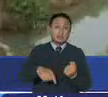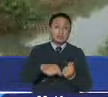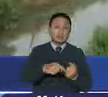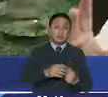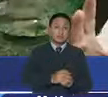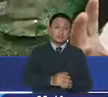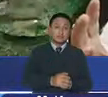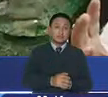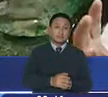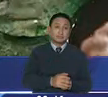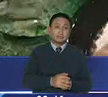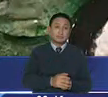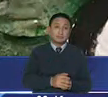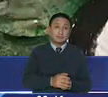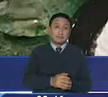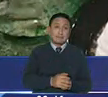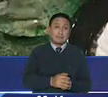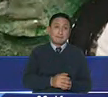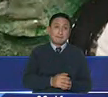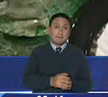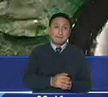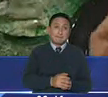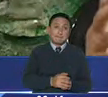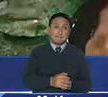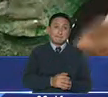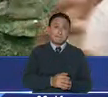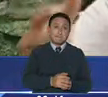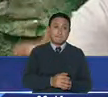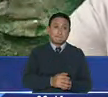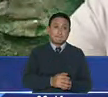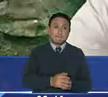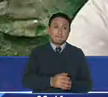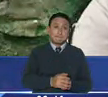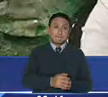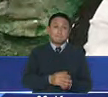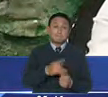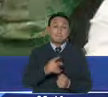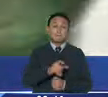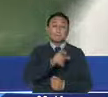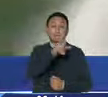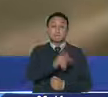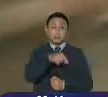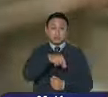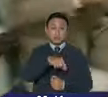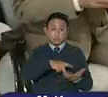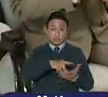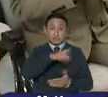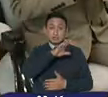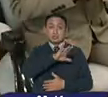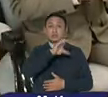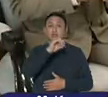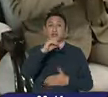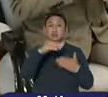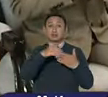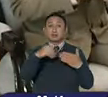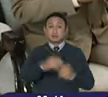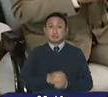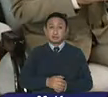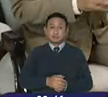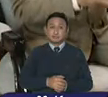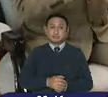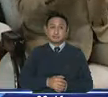para generar ese tipo de resarcimiento, entregarle $500 por hectárea al campesino. El desempleo es la preocupación